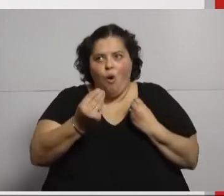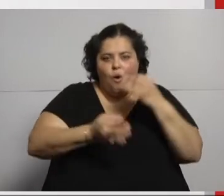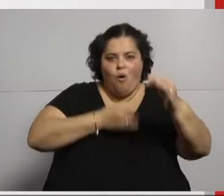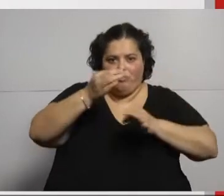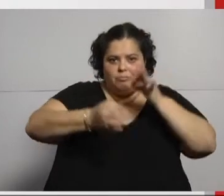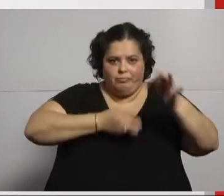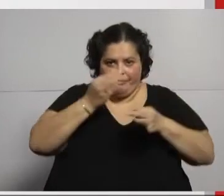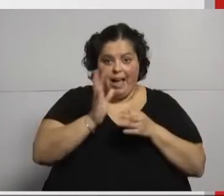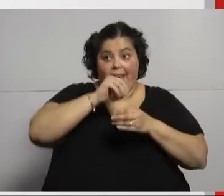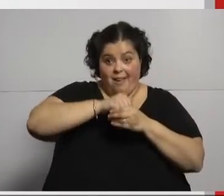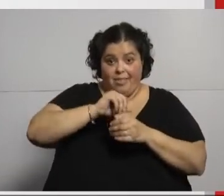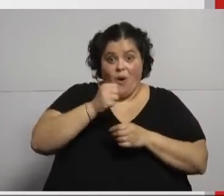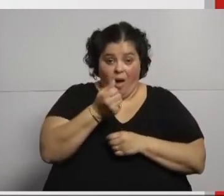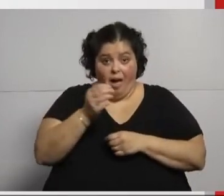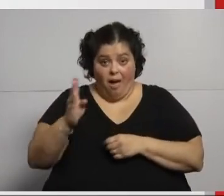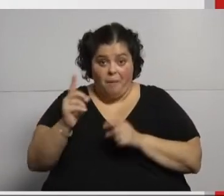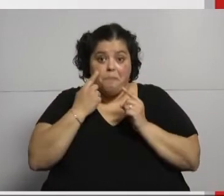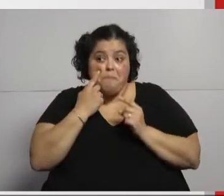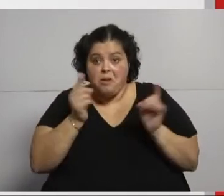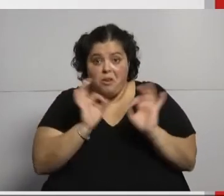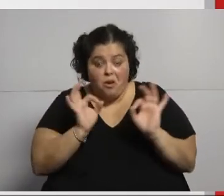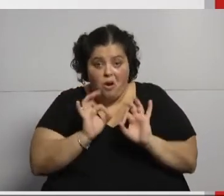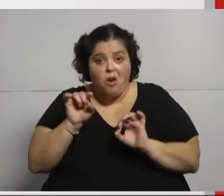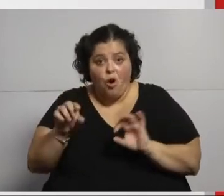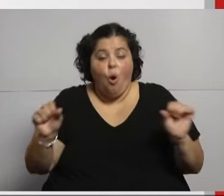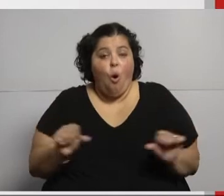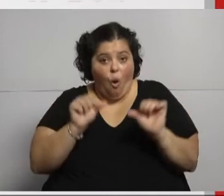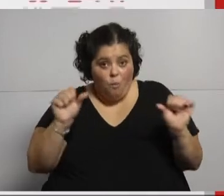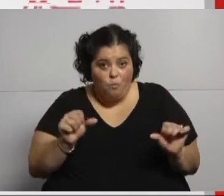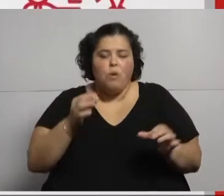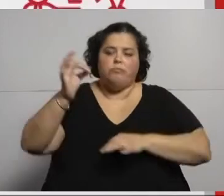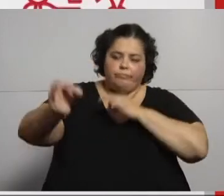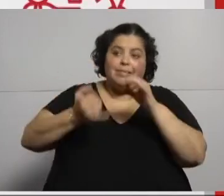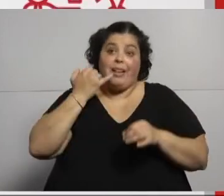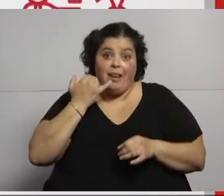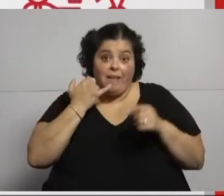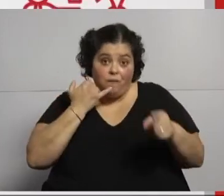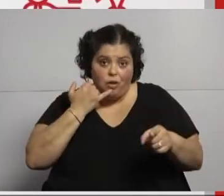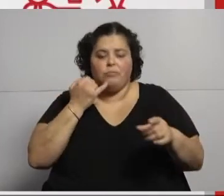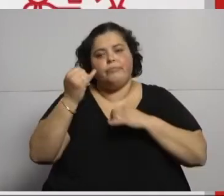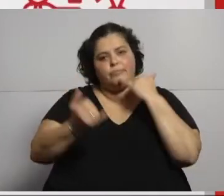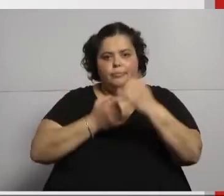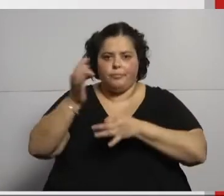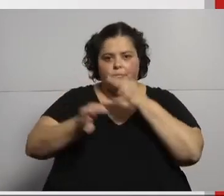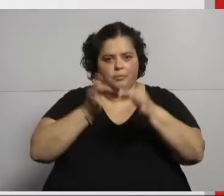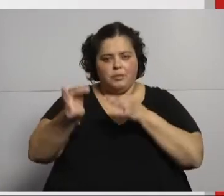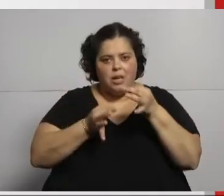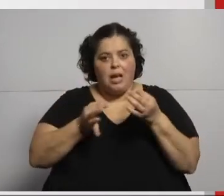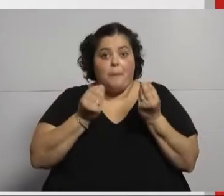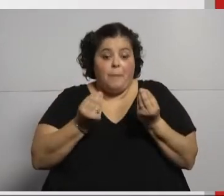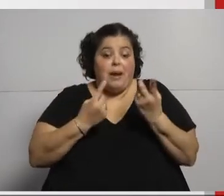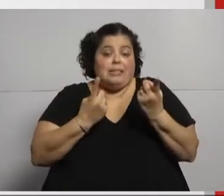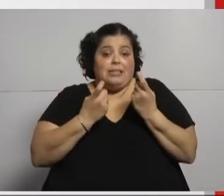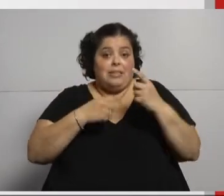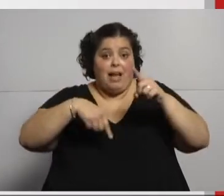misma plataforma para quienes no tenían conocimiento simple de hacerlo, quienes necesitaban desarrollar rápidamente sus